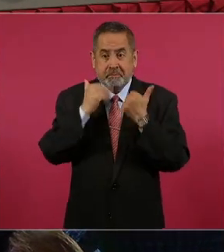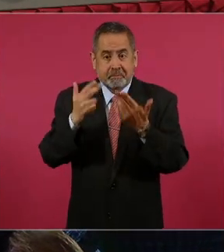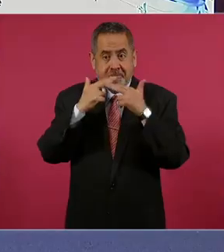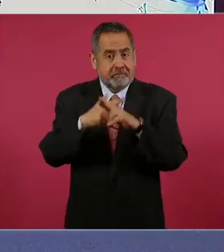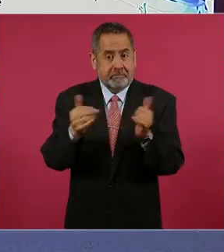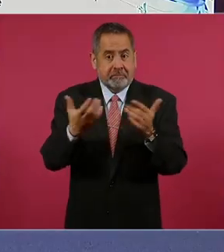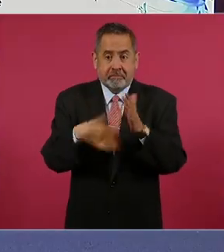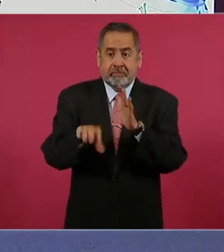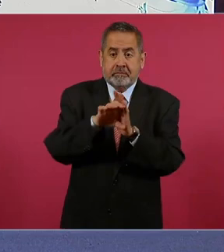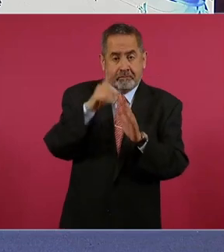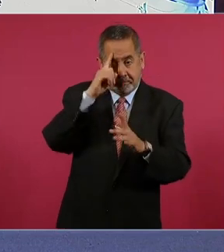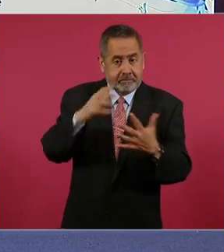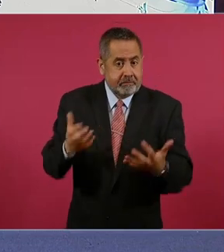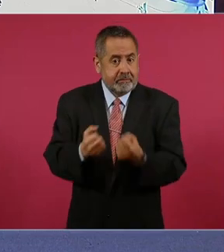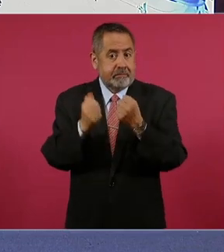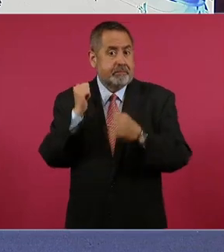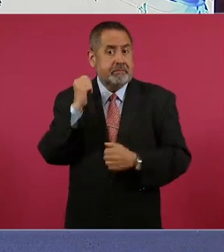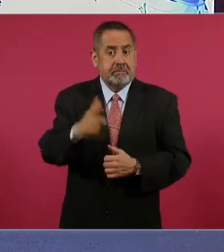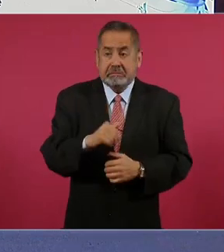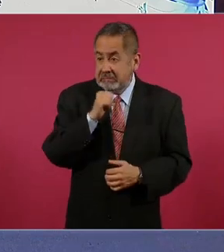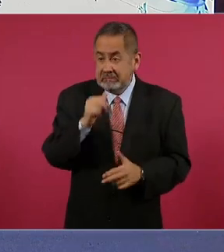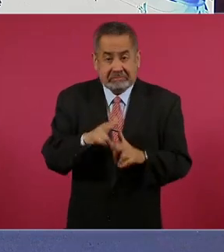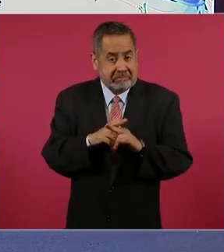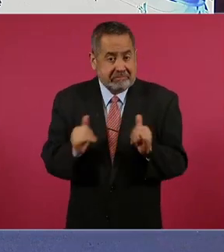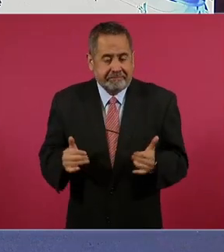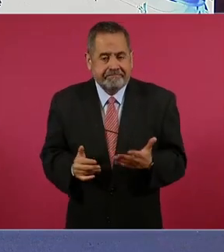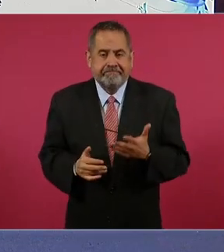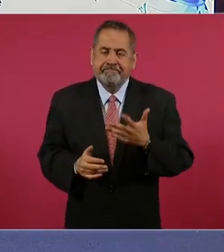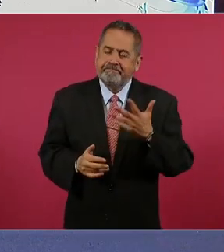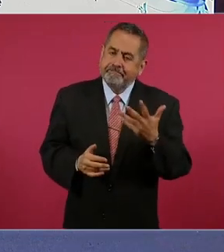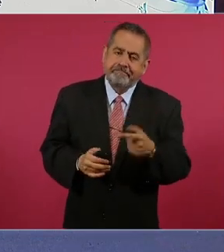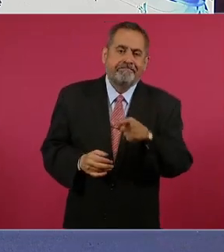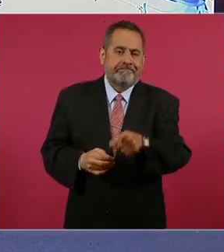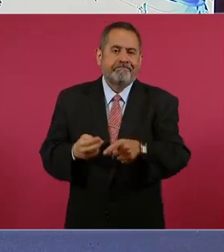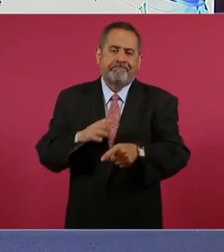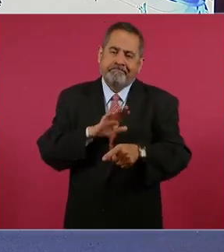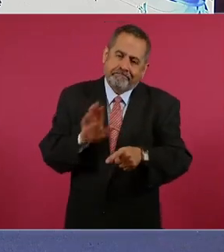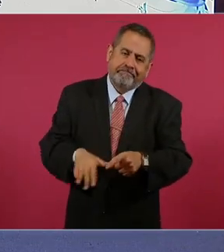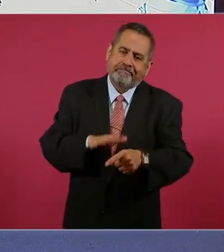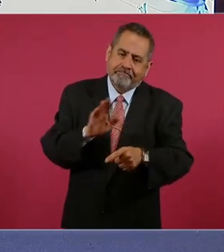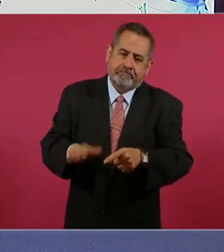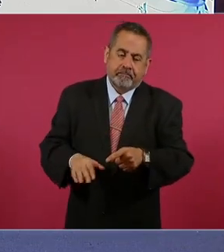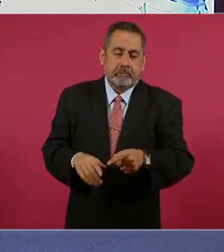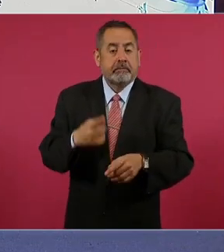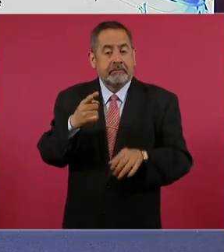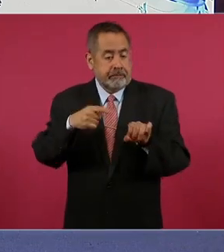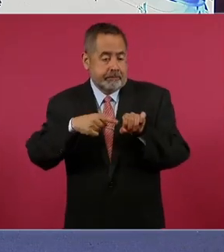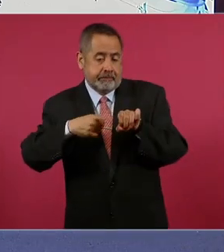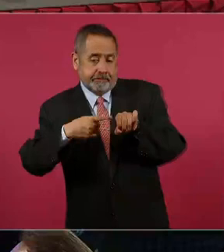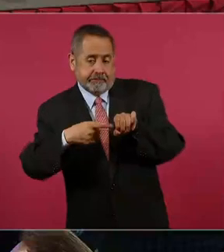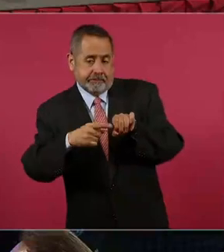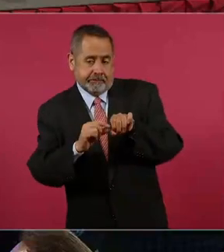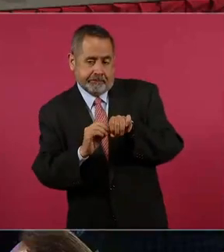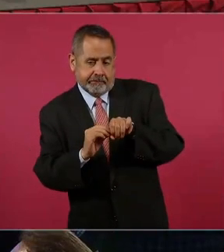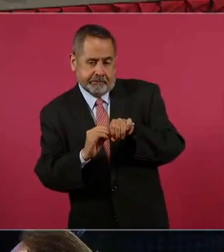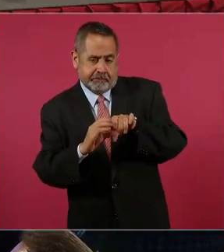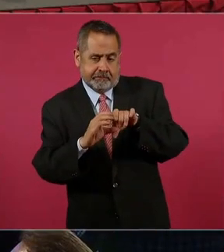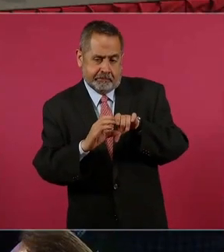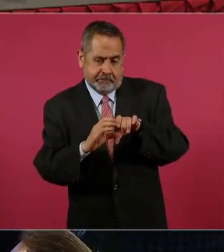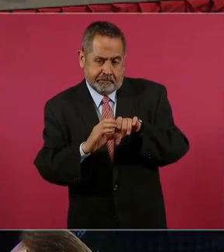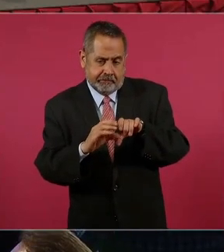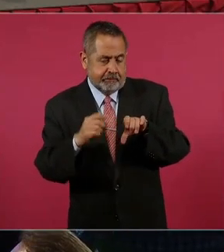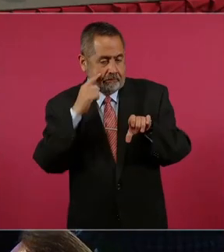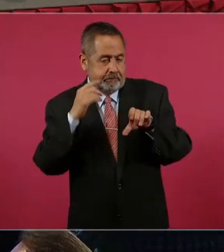sala de hemodinamia. Pero también lo más importante, este procedimiento, los cateterismos, no estaban